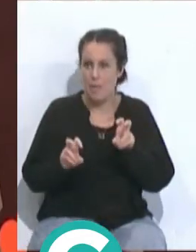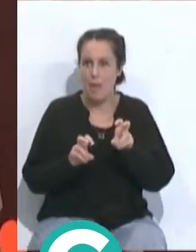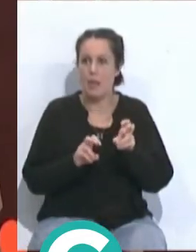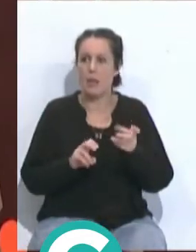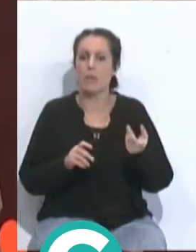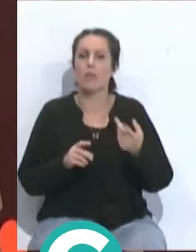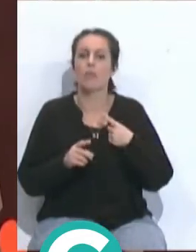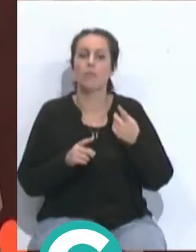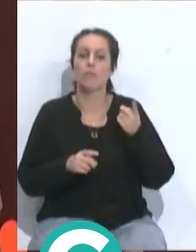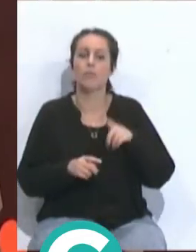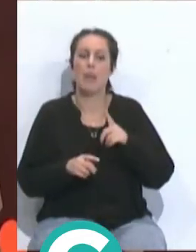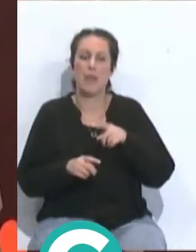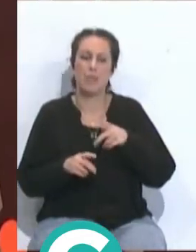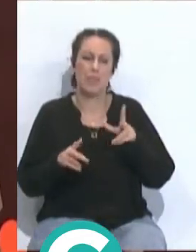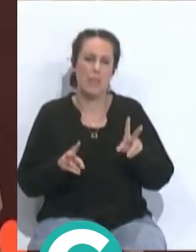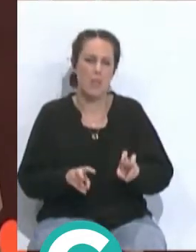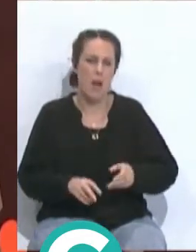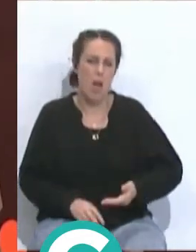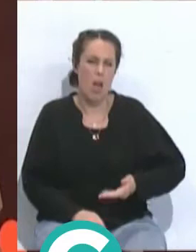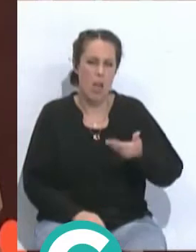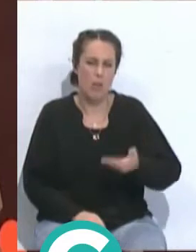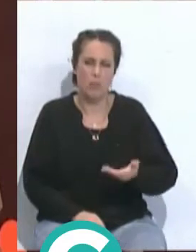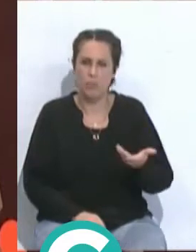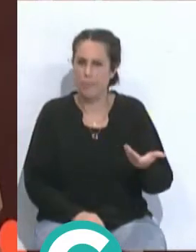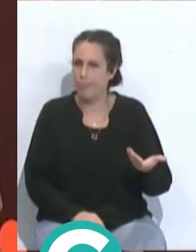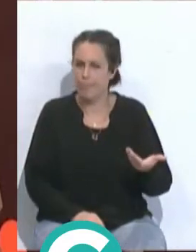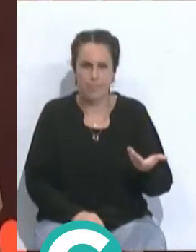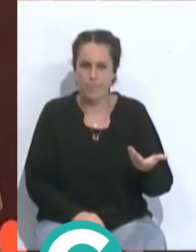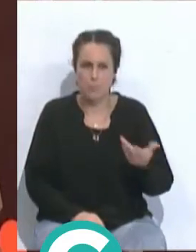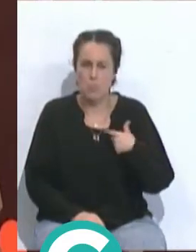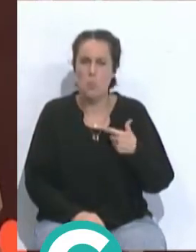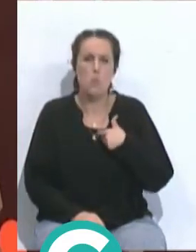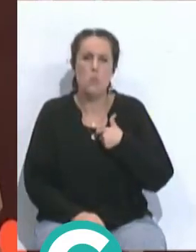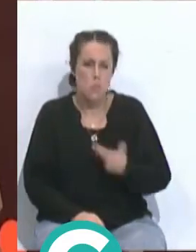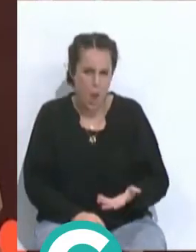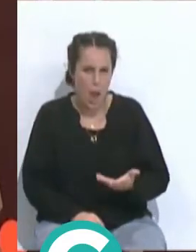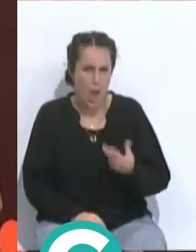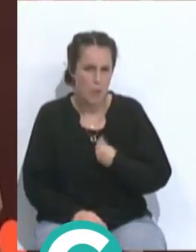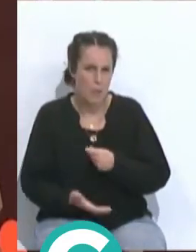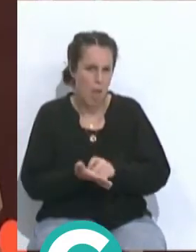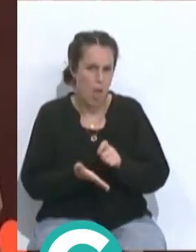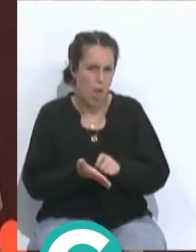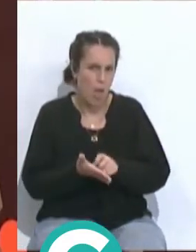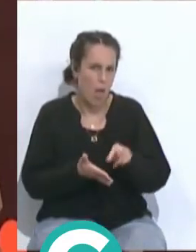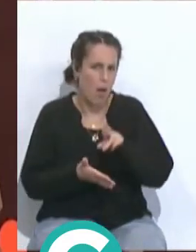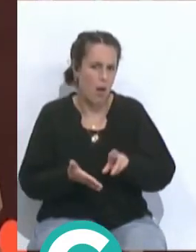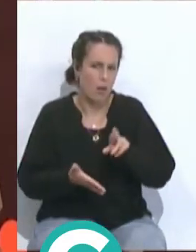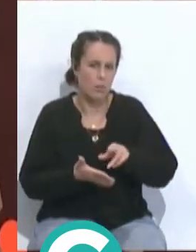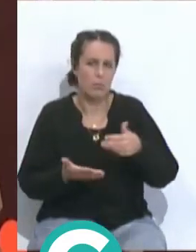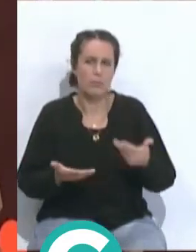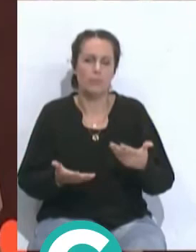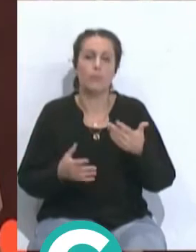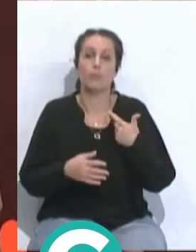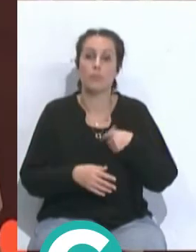odas, pero en cuanto a esas grandes temáticas, ¿cuáles eran esos temas más recurrentes que ha abordado Juan Carlos?